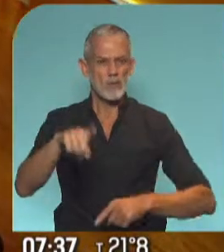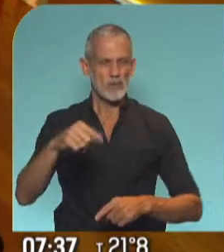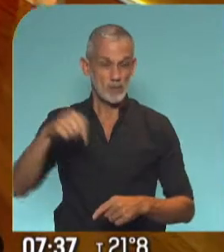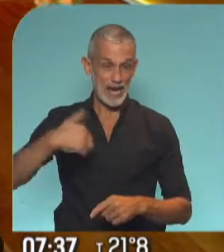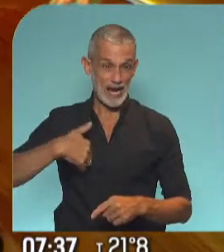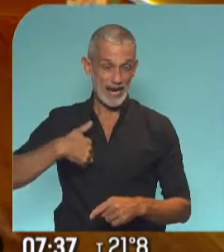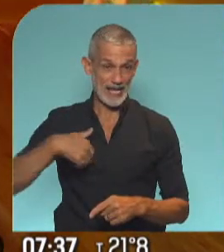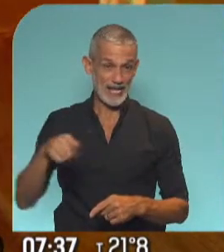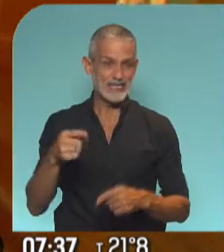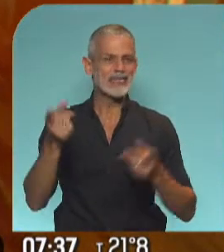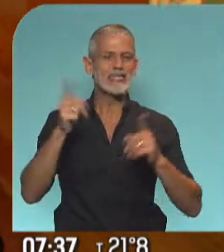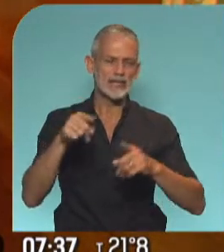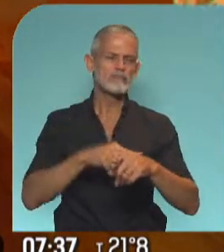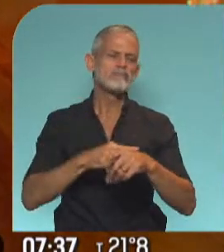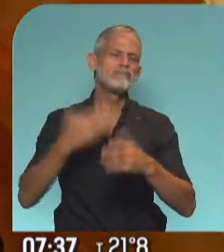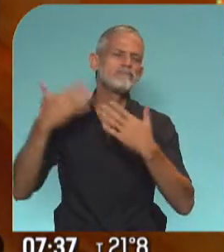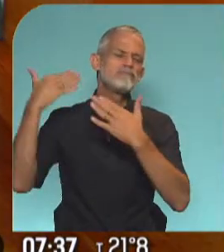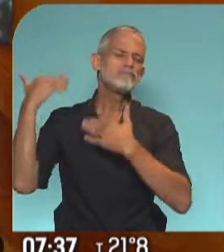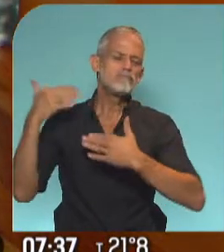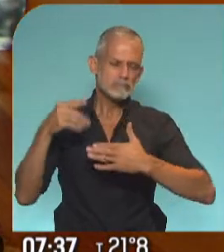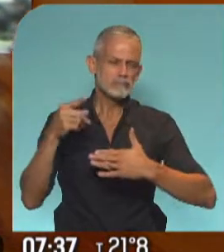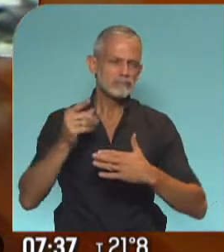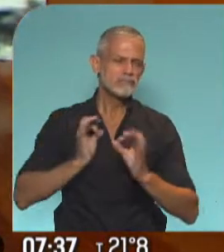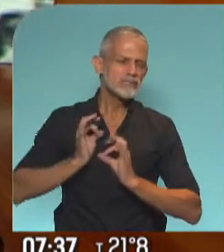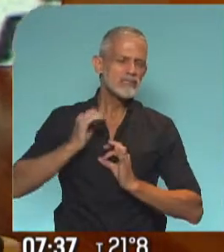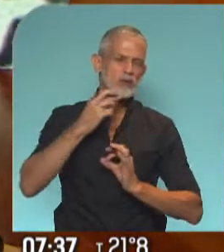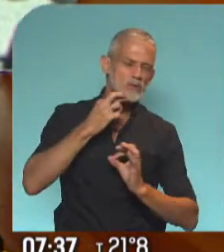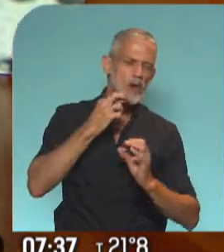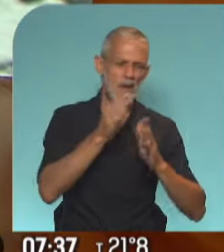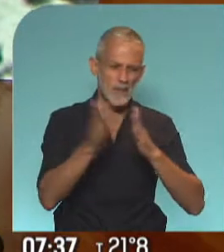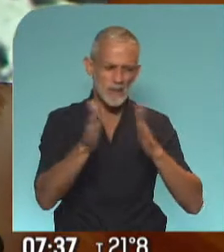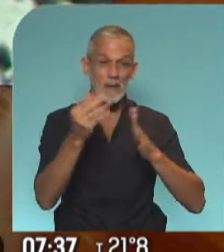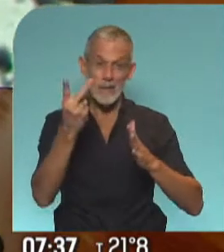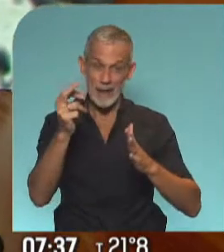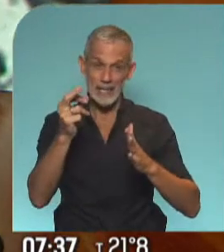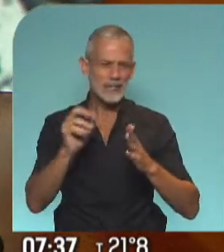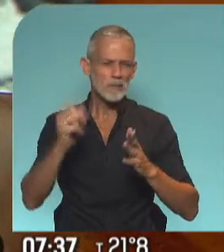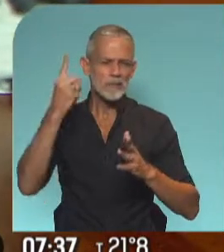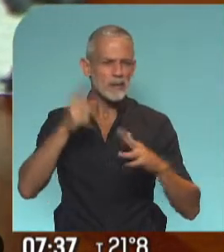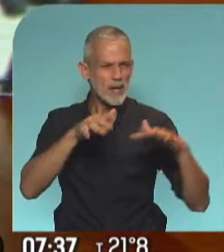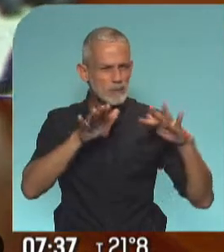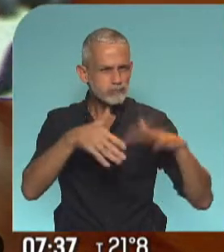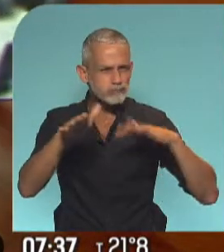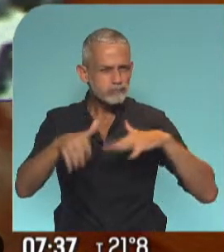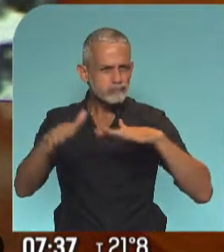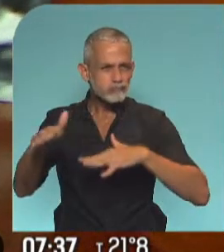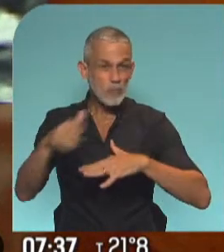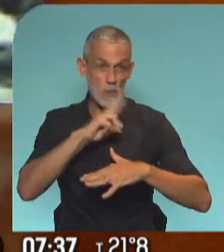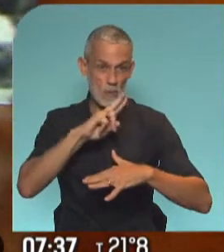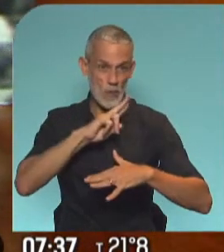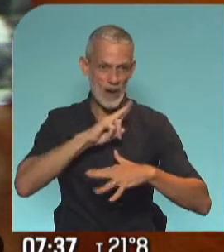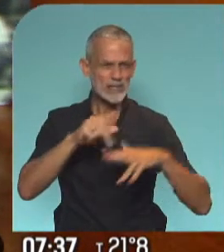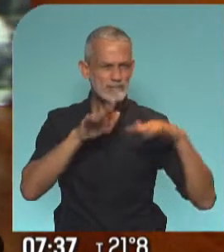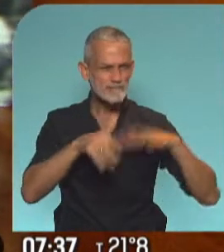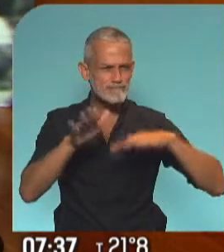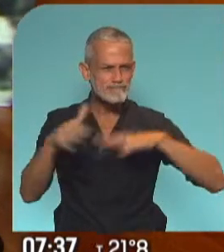País y nos remontamos en el tiempo hacia fines del siglo XIX, principios del XX, por las primeras manifestaciones de las mujeres